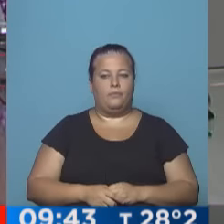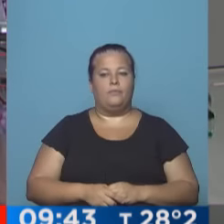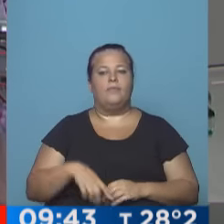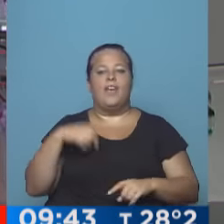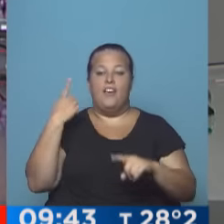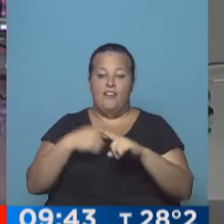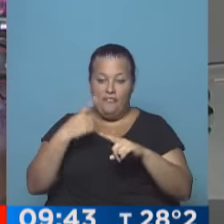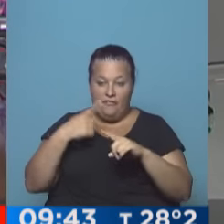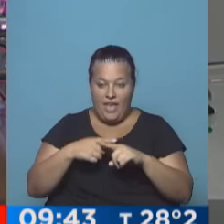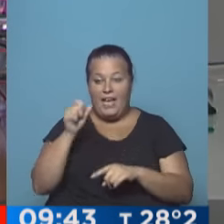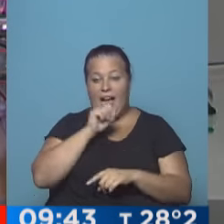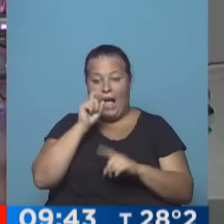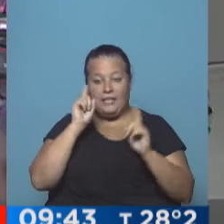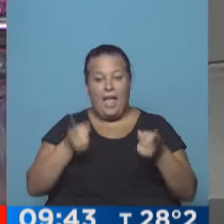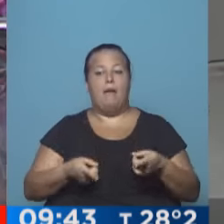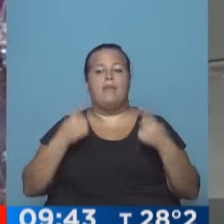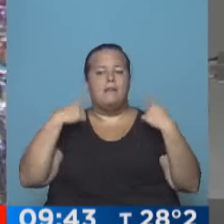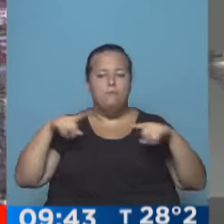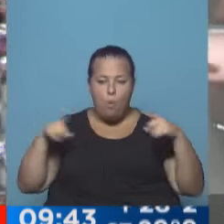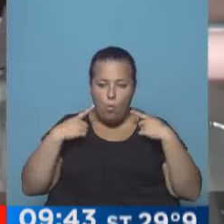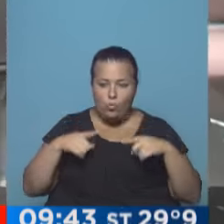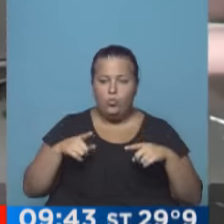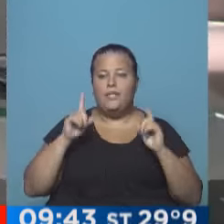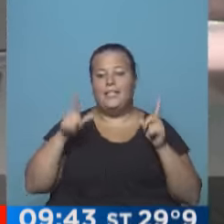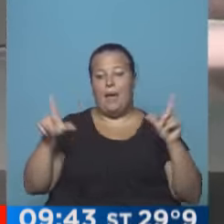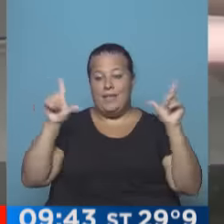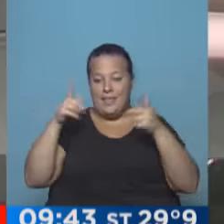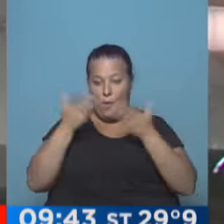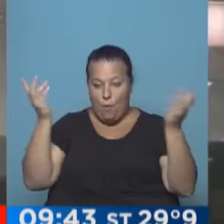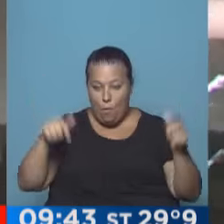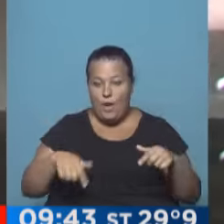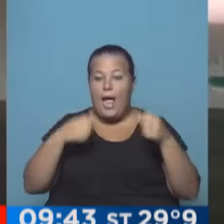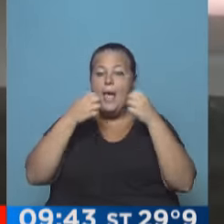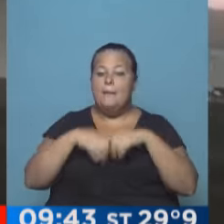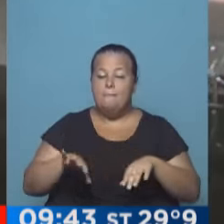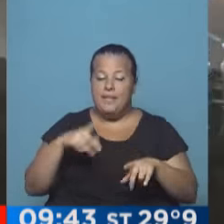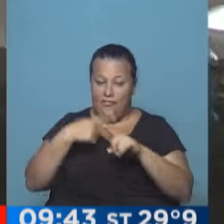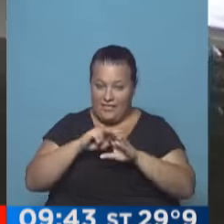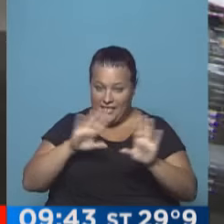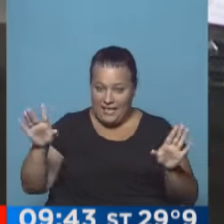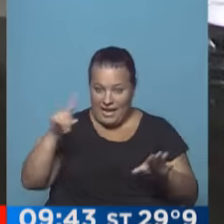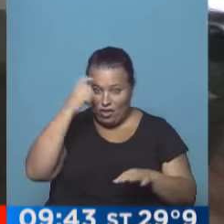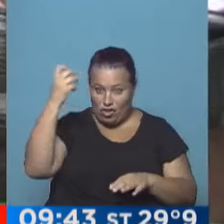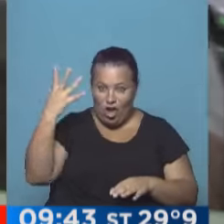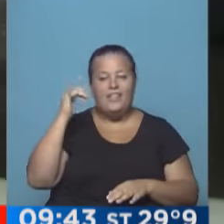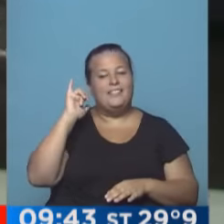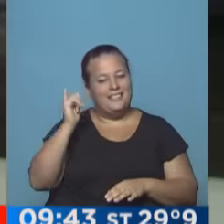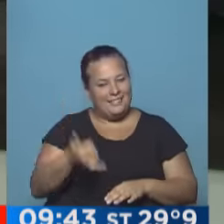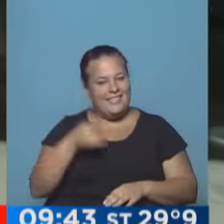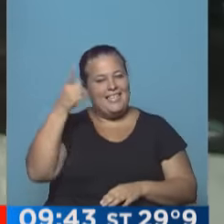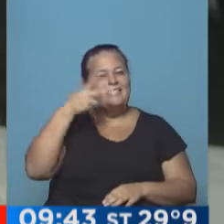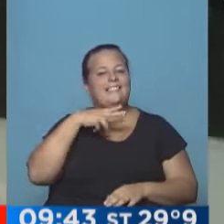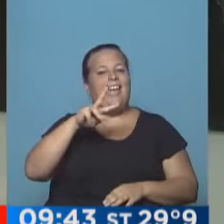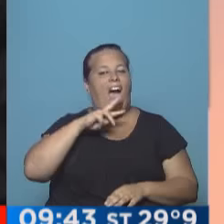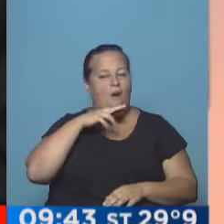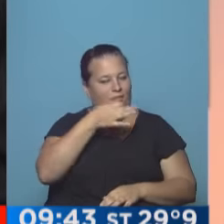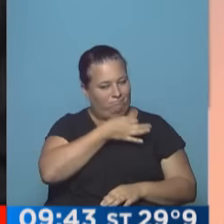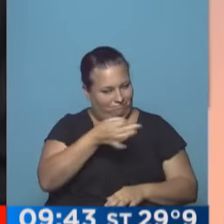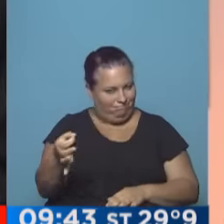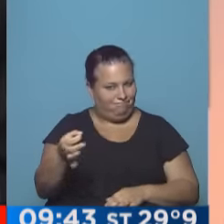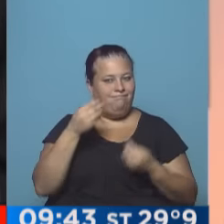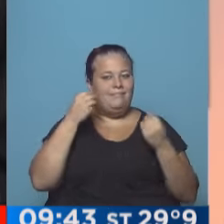Hay festivales y hay fiesta, hay música y está en la televisión pública. ¿Comenzó la Fiesta Nacional del Sol? Y llega desde San Juan,